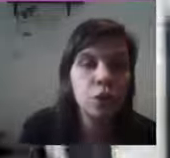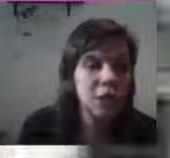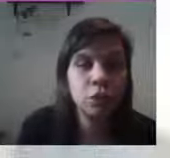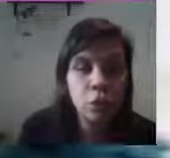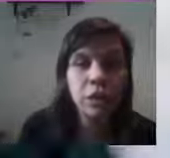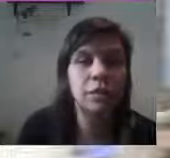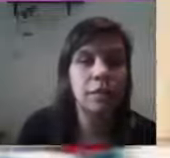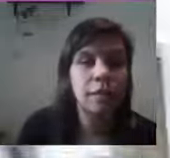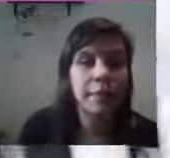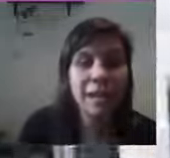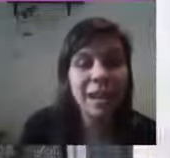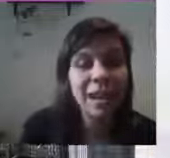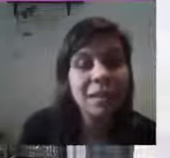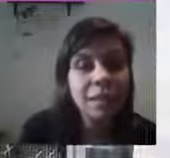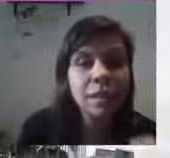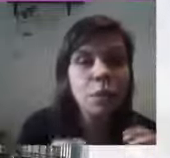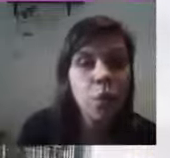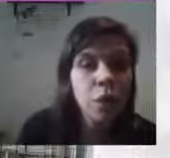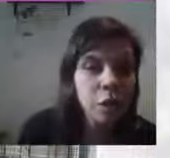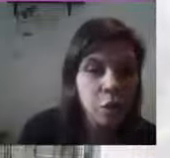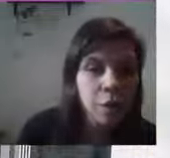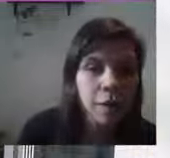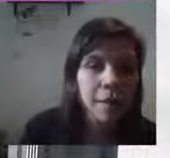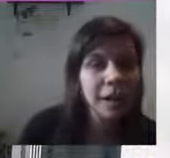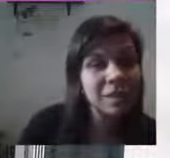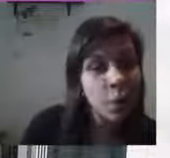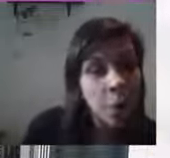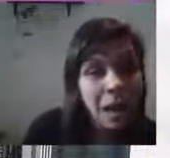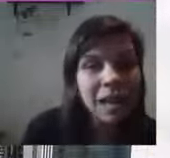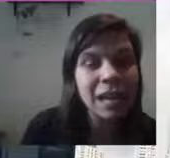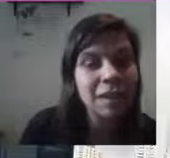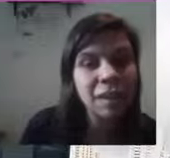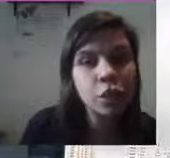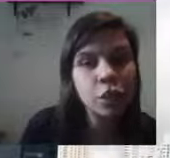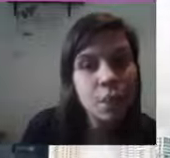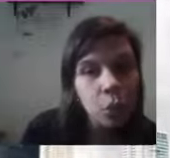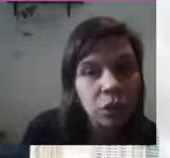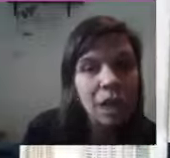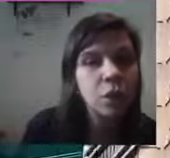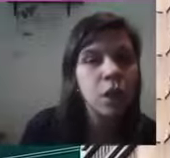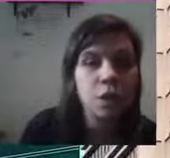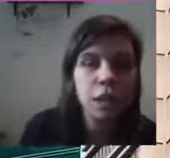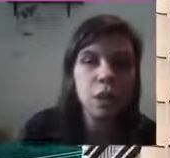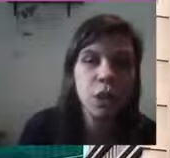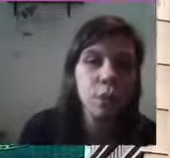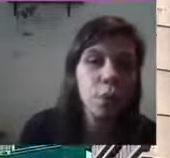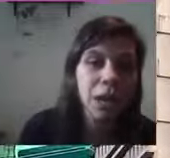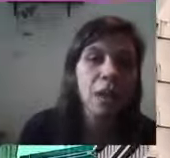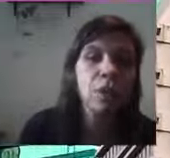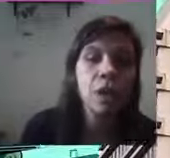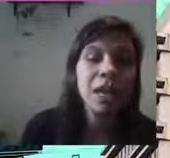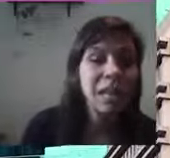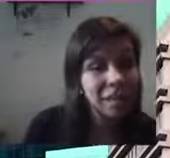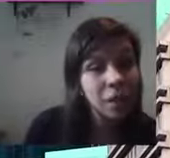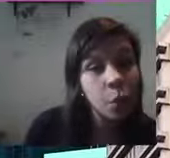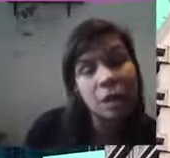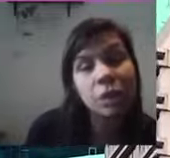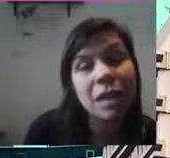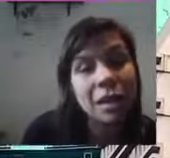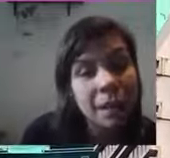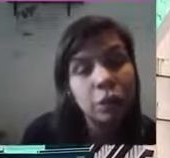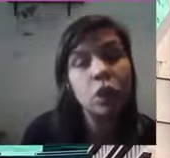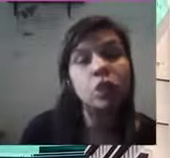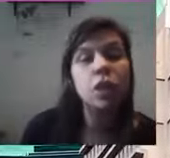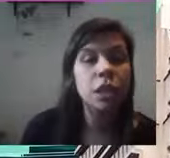los actores para que garanticen un corredor para asegurar el ejercicio simultáneo de los derechos involucrados y la